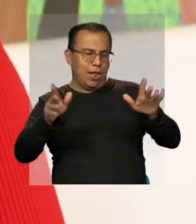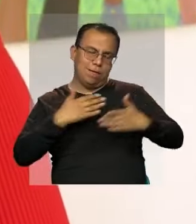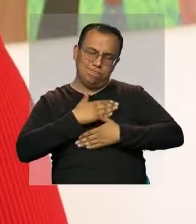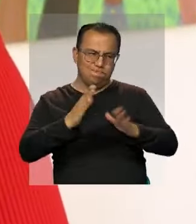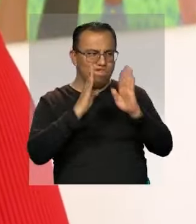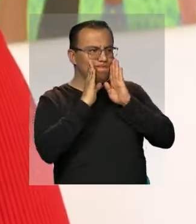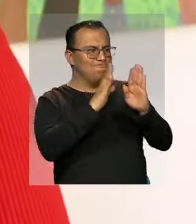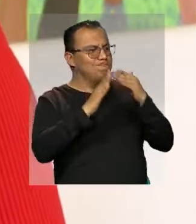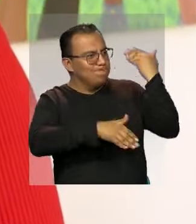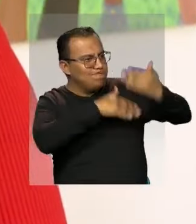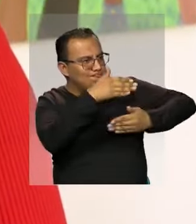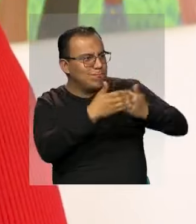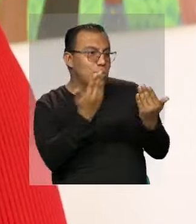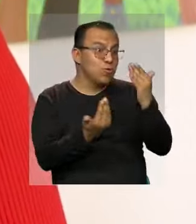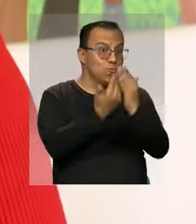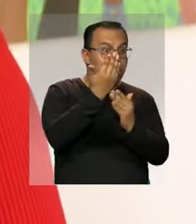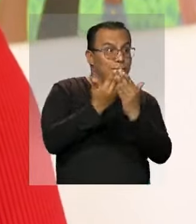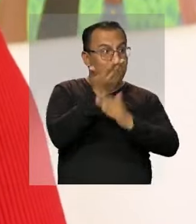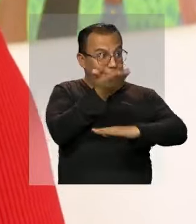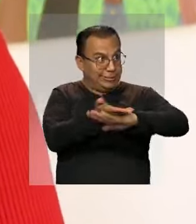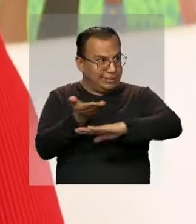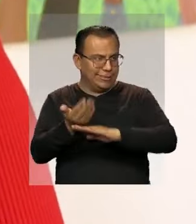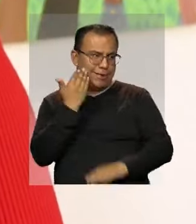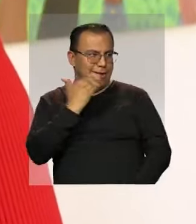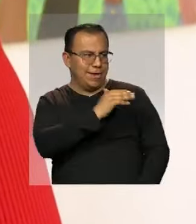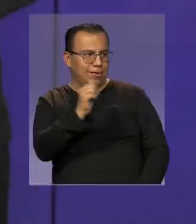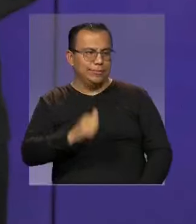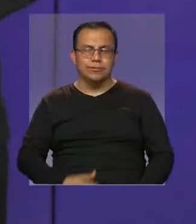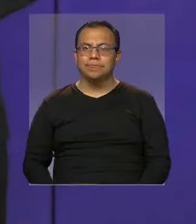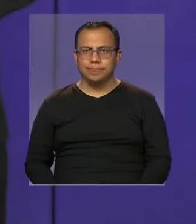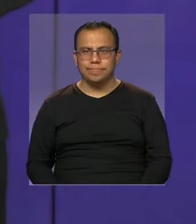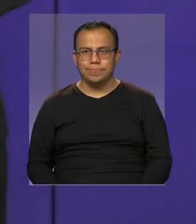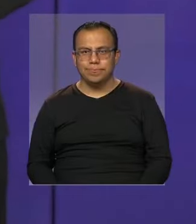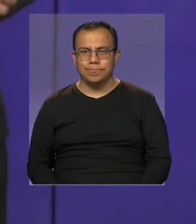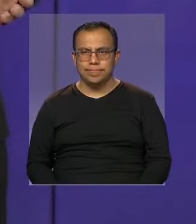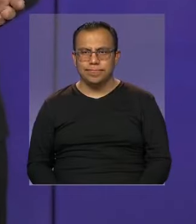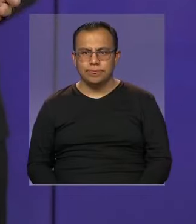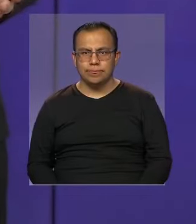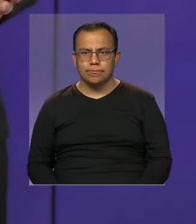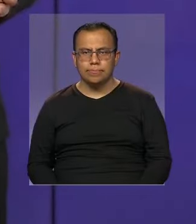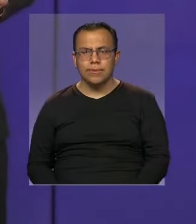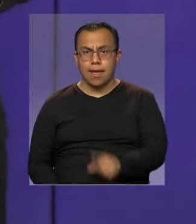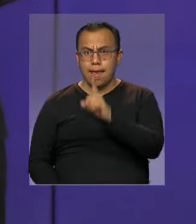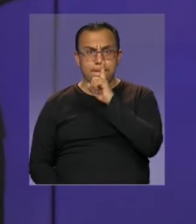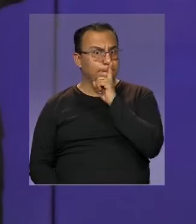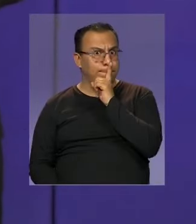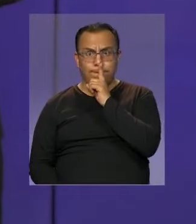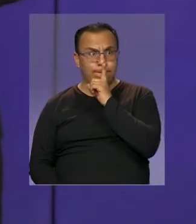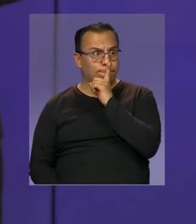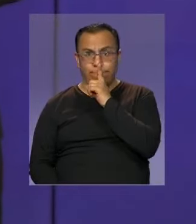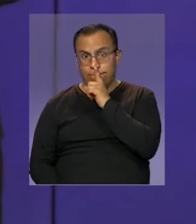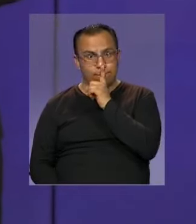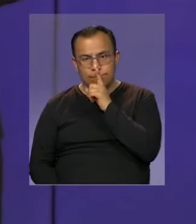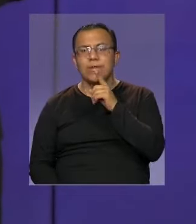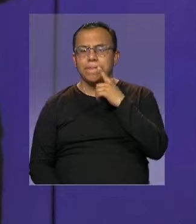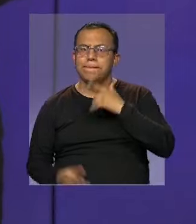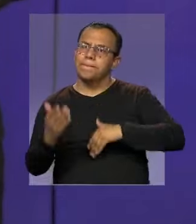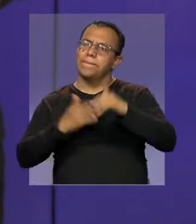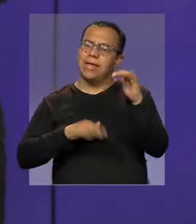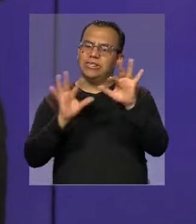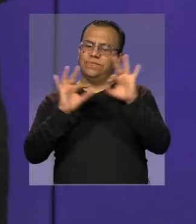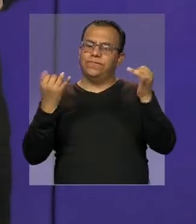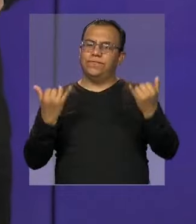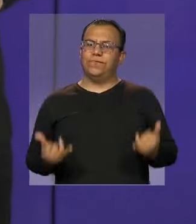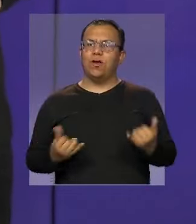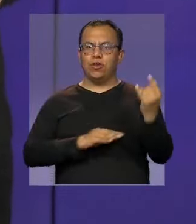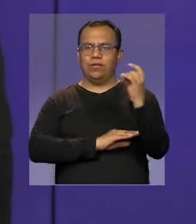muy pendientes de todas estas nuevas apuestas por las mujeres. No es hora de callar, es más que una consigna para fechas como hoy,